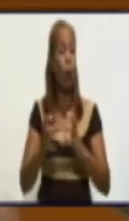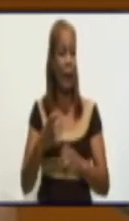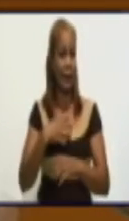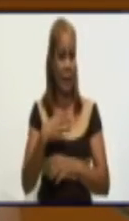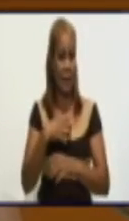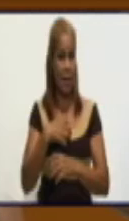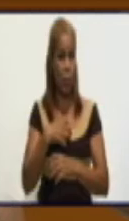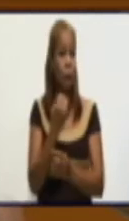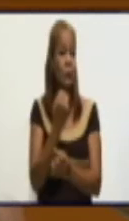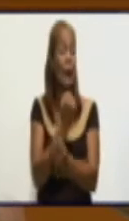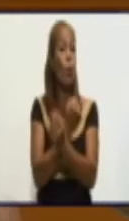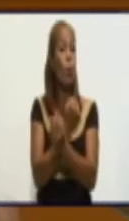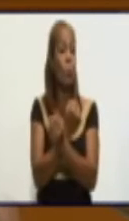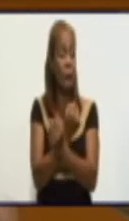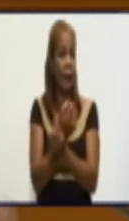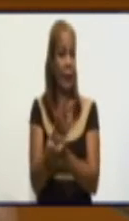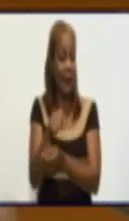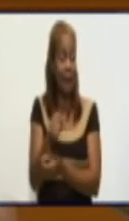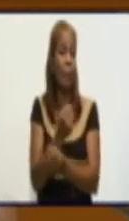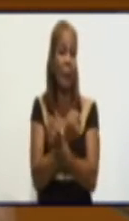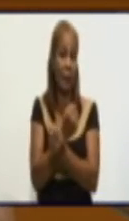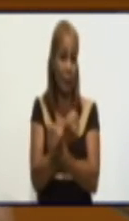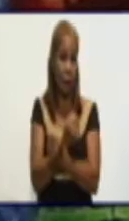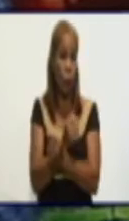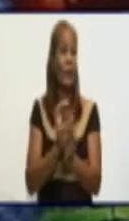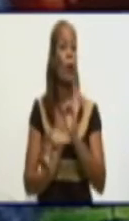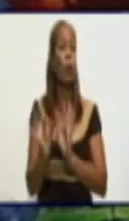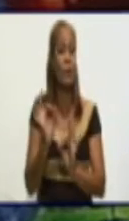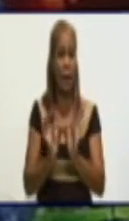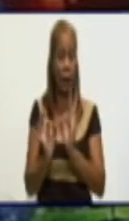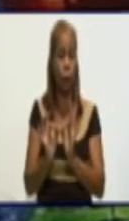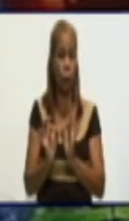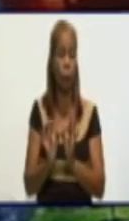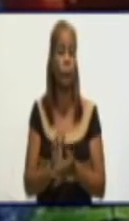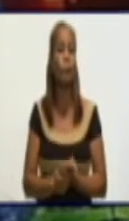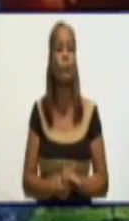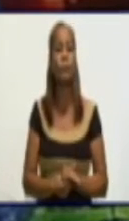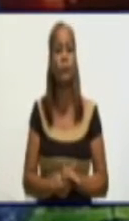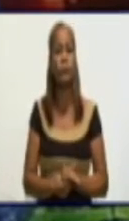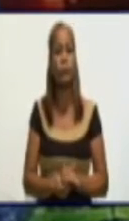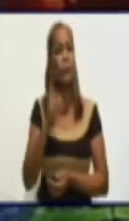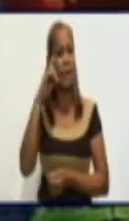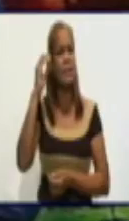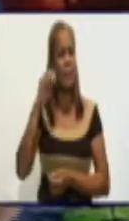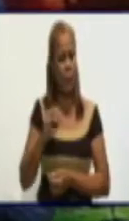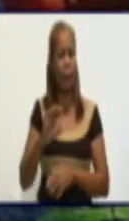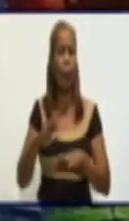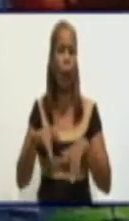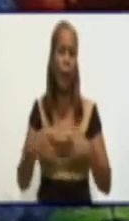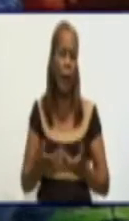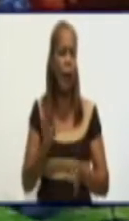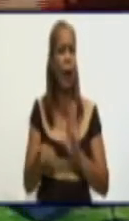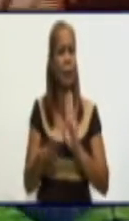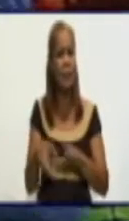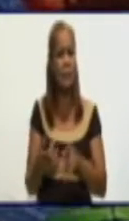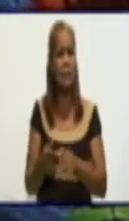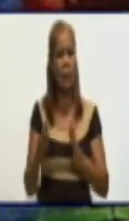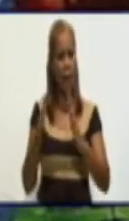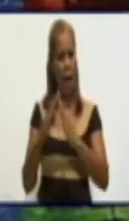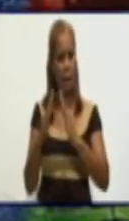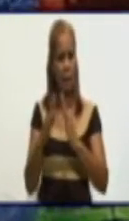de mantenerlos libres de lakovic ya que como usted pasa por una casa y la vez cerrada y le ponen un